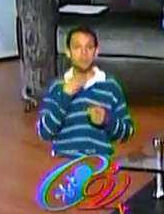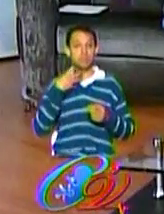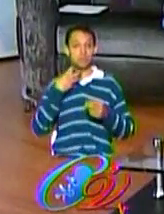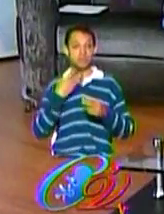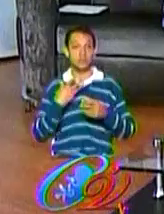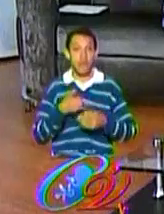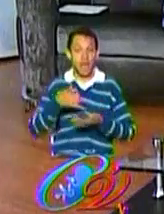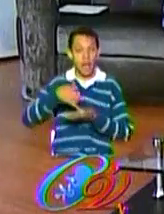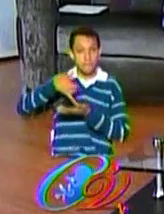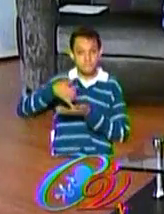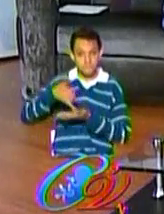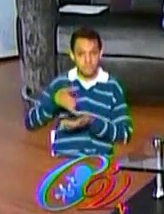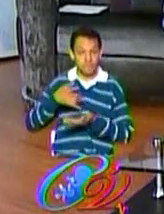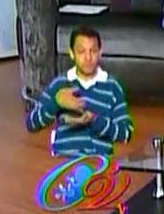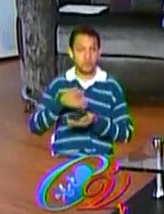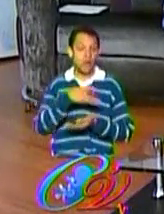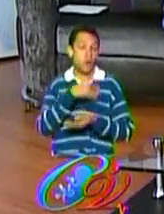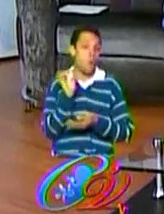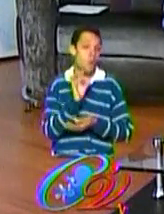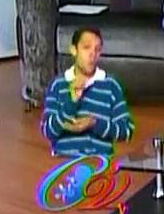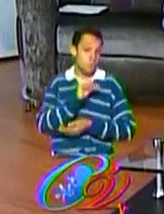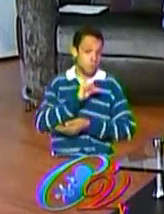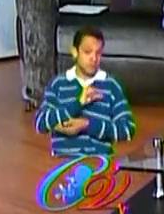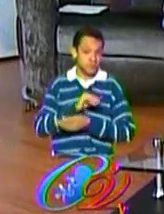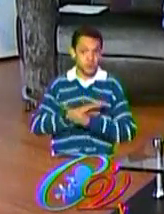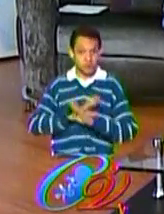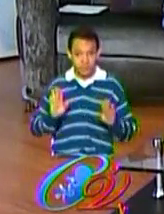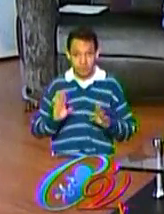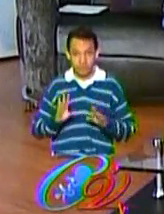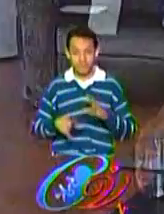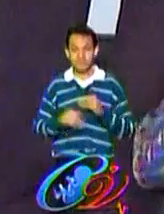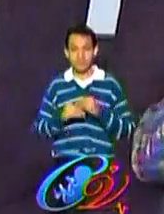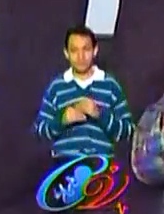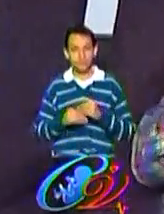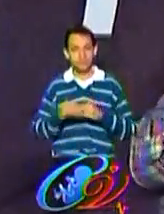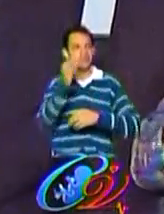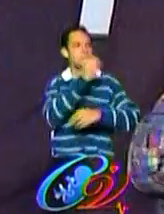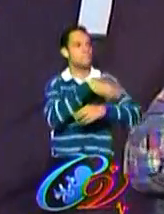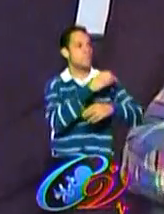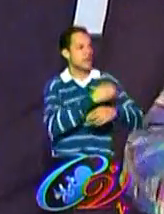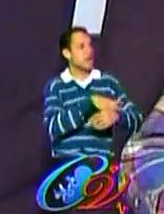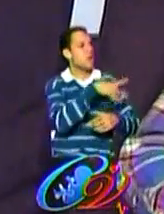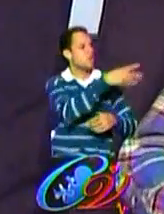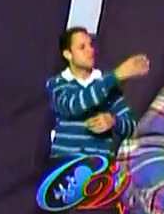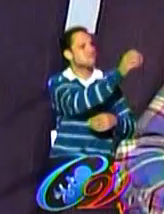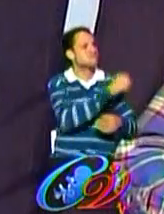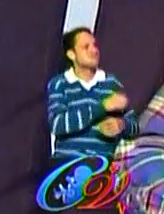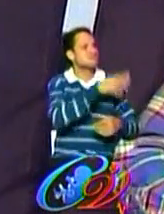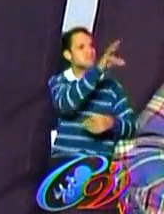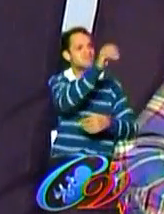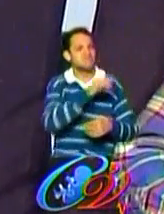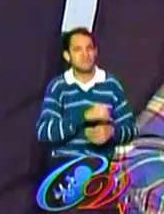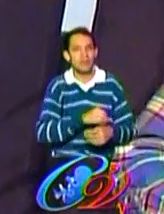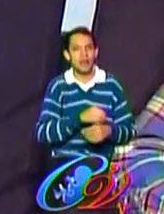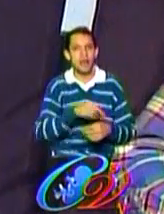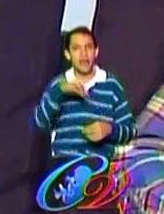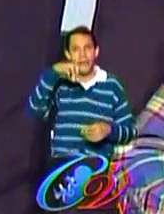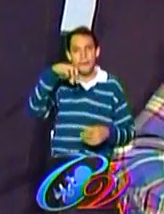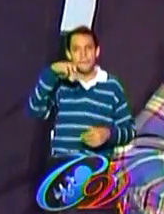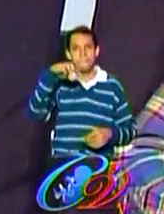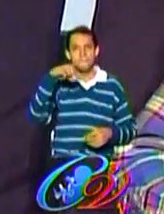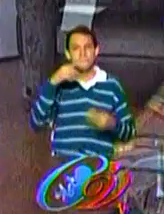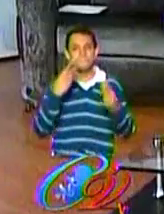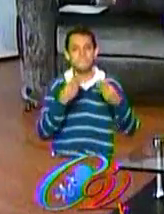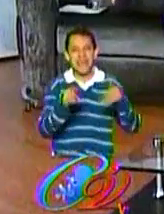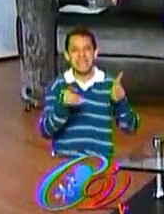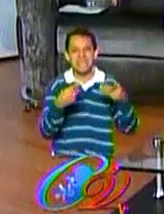en plástico ya nos están vendiendo, vayan a un supermercado, hagan la listica que todo lo que encuentran en plástico. Entonces, en